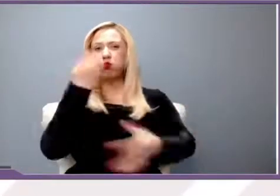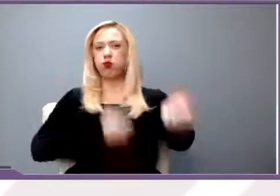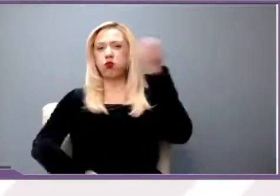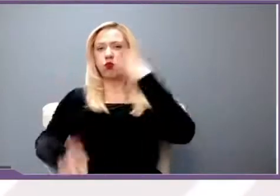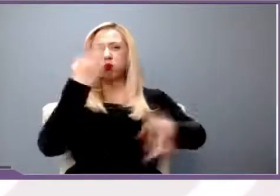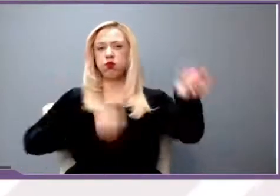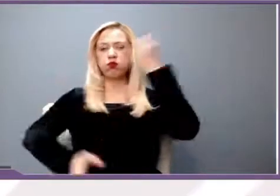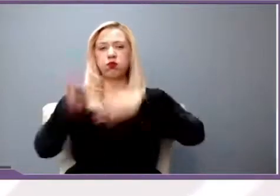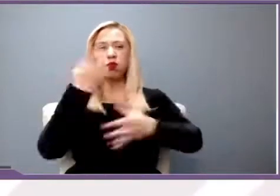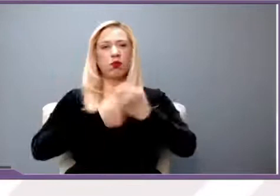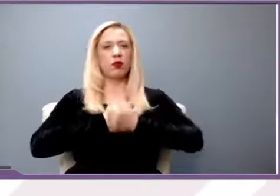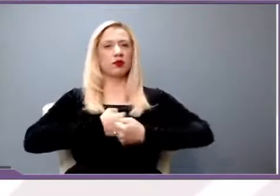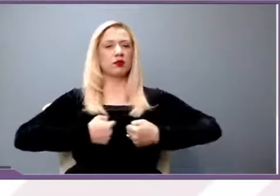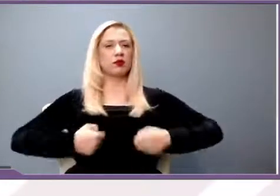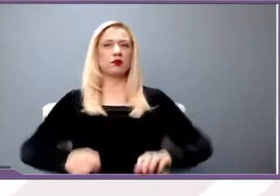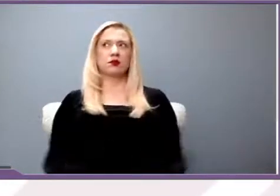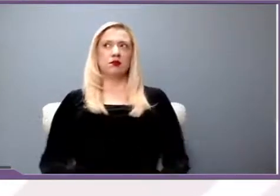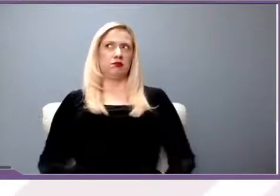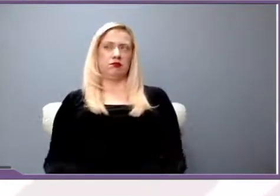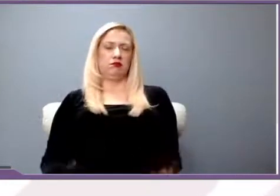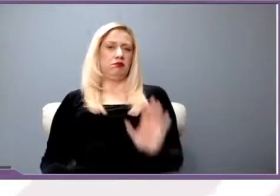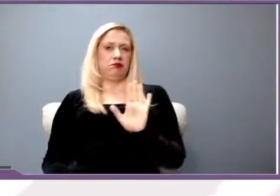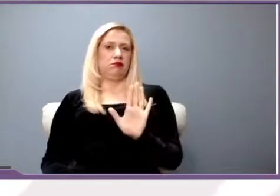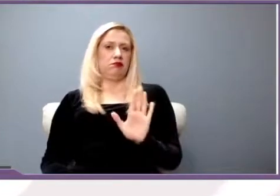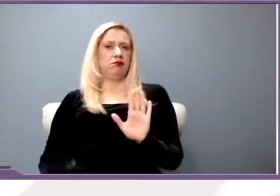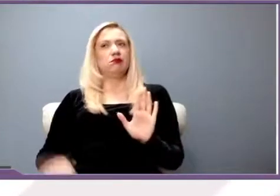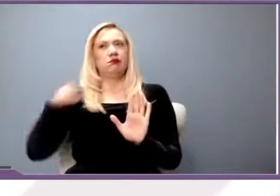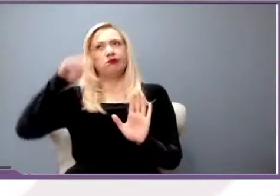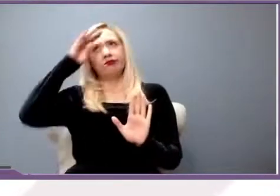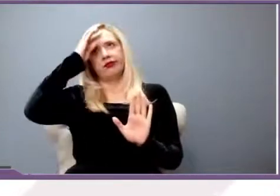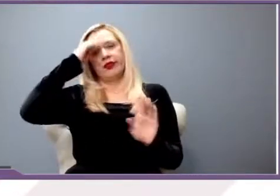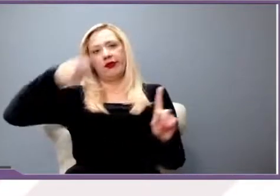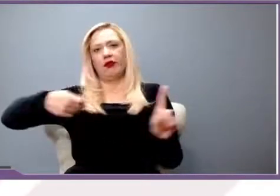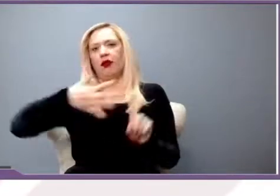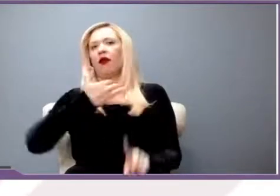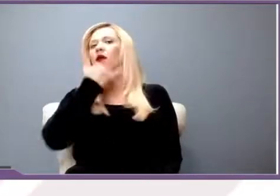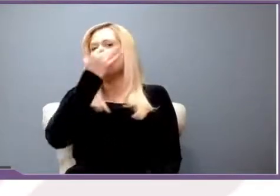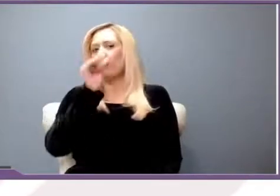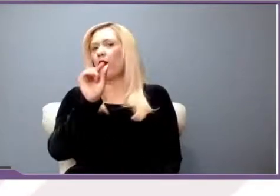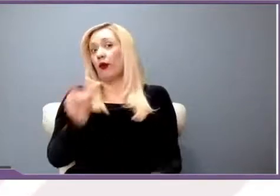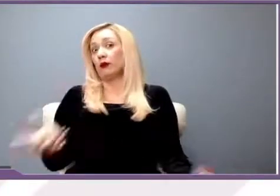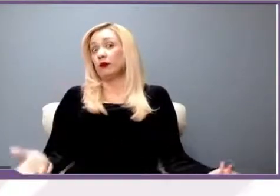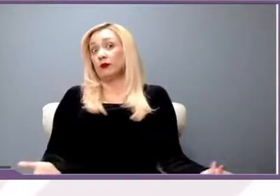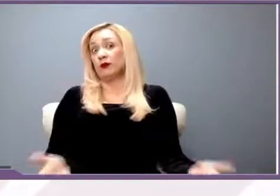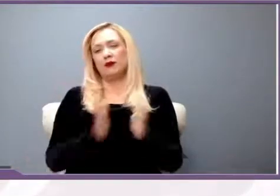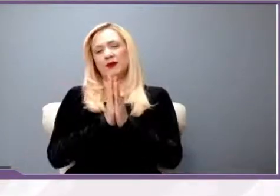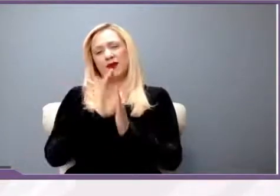que se tienen sobre la idea de la gordura en los cuerpos. Ischel, por favor.